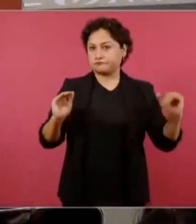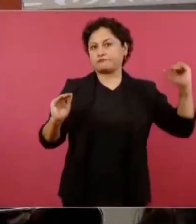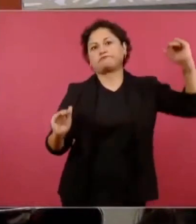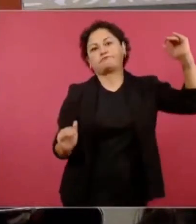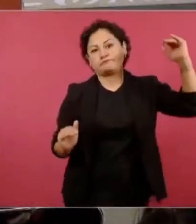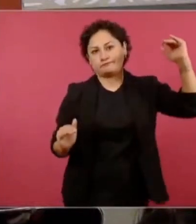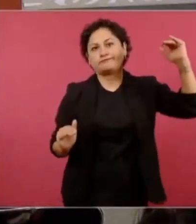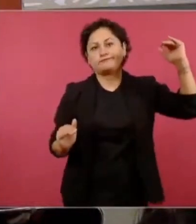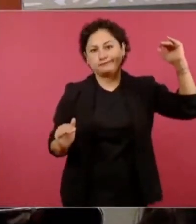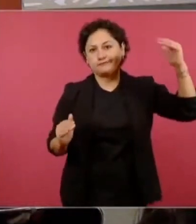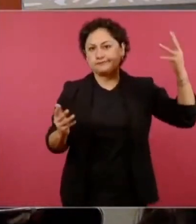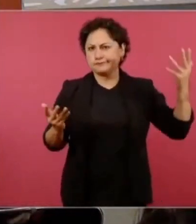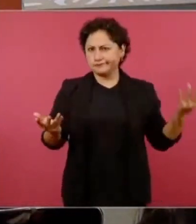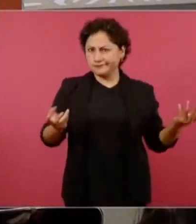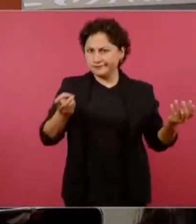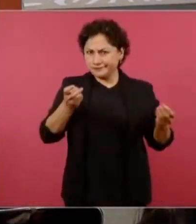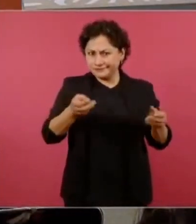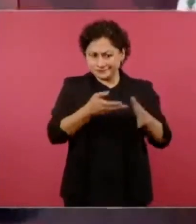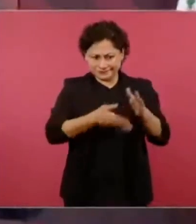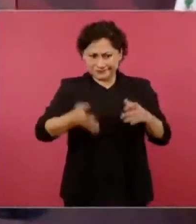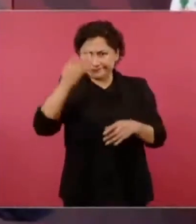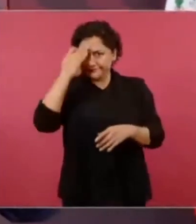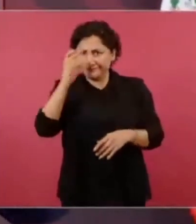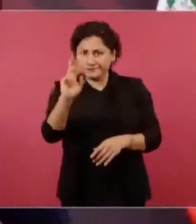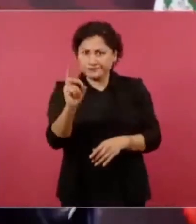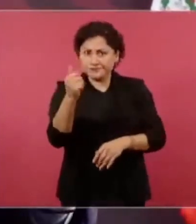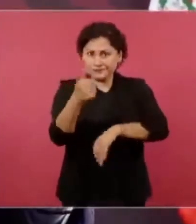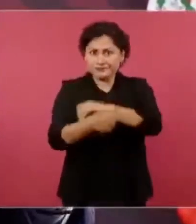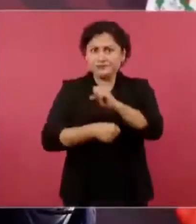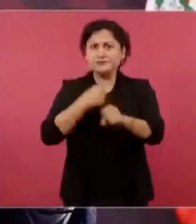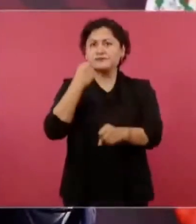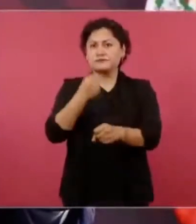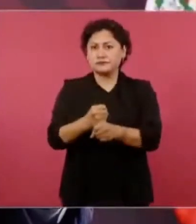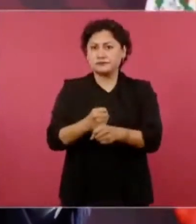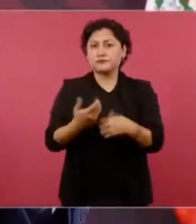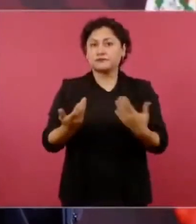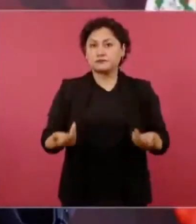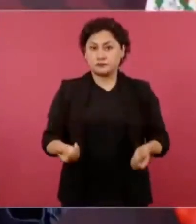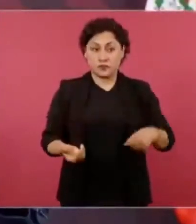en 36 años, 4, 2 y 0.